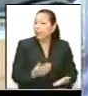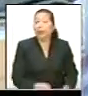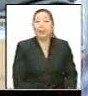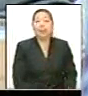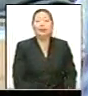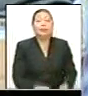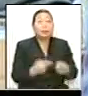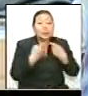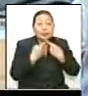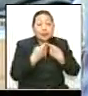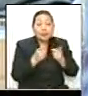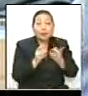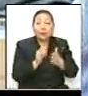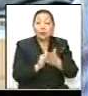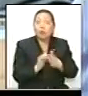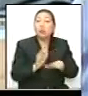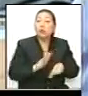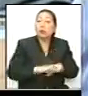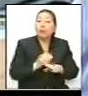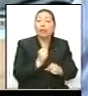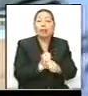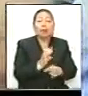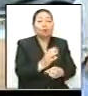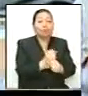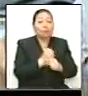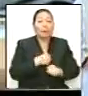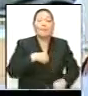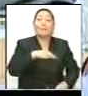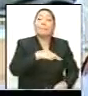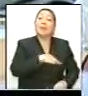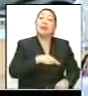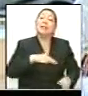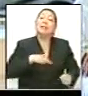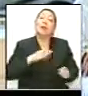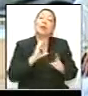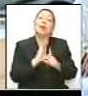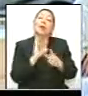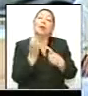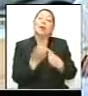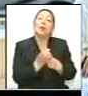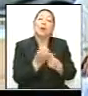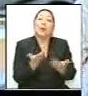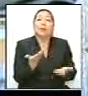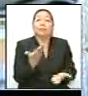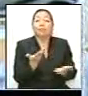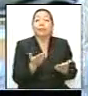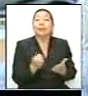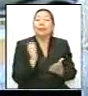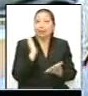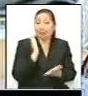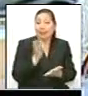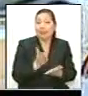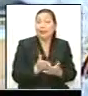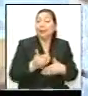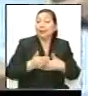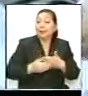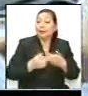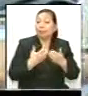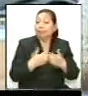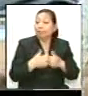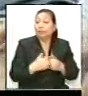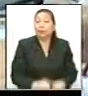del informe que sobre las acciones adoptadas por el Ministerio de Cultura en el proceso sancionador seguido a la